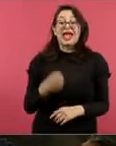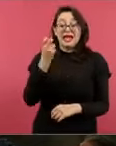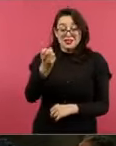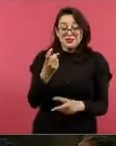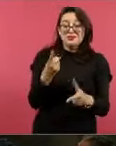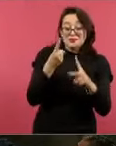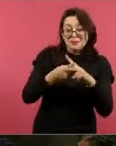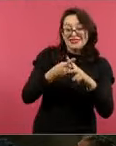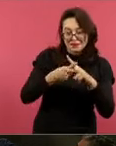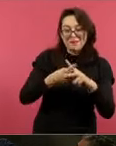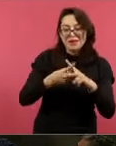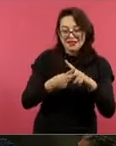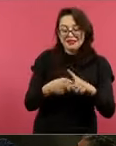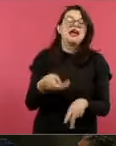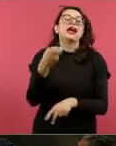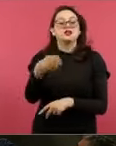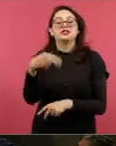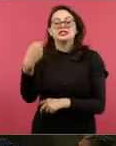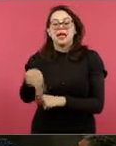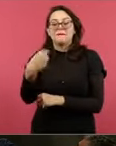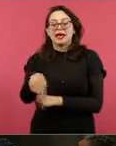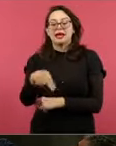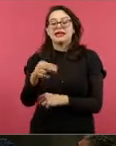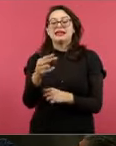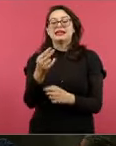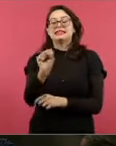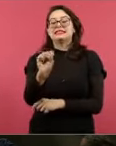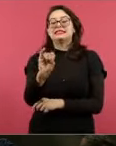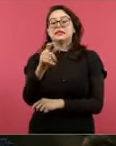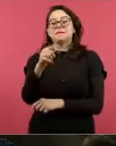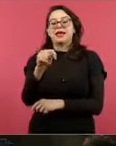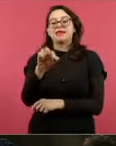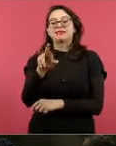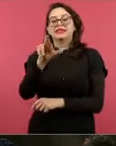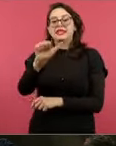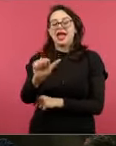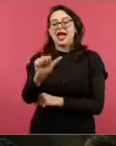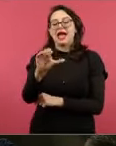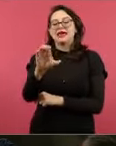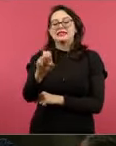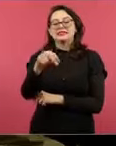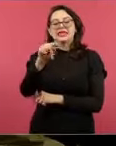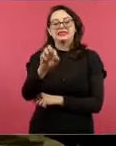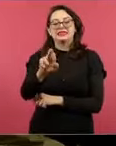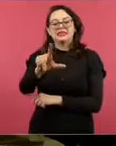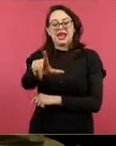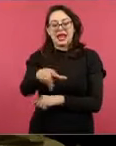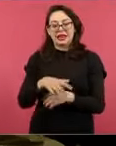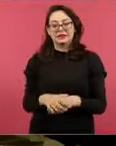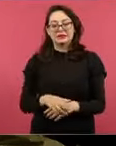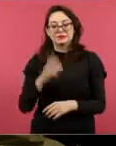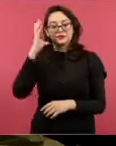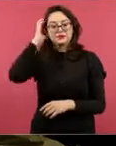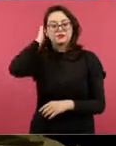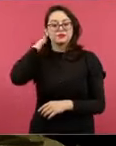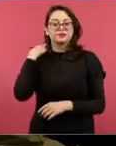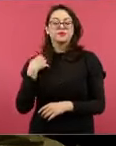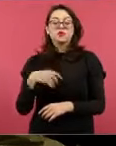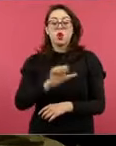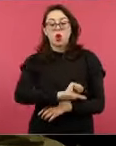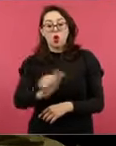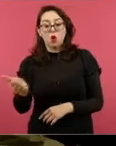Después vamos a tener al niño Edaí que nos dice, yo encontré un saguaro